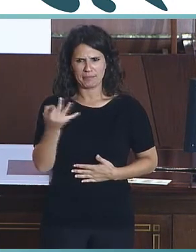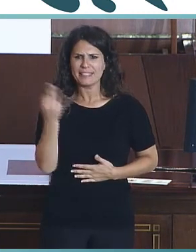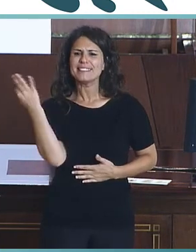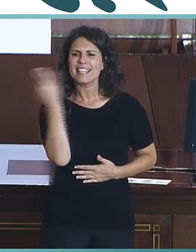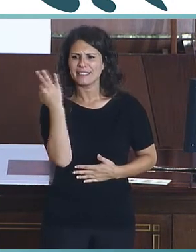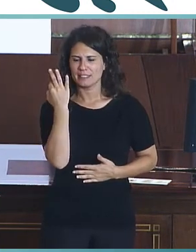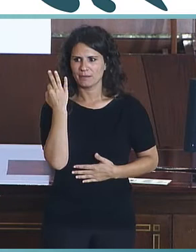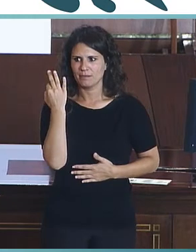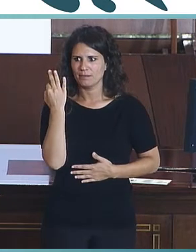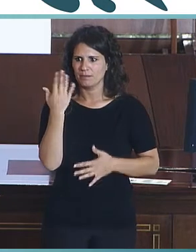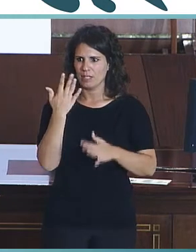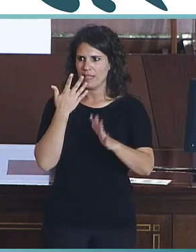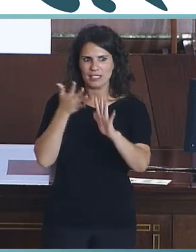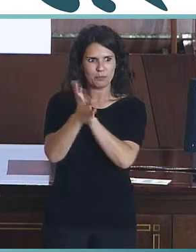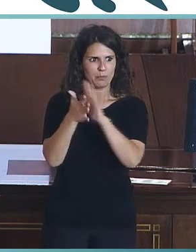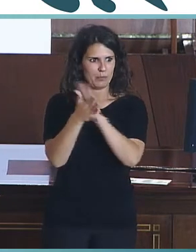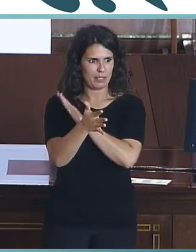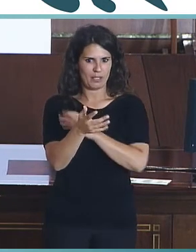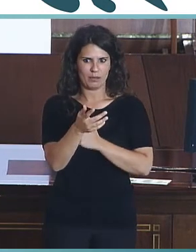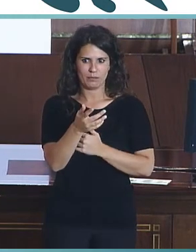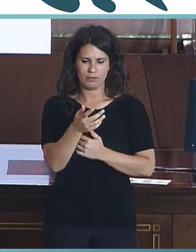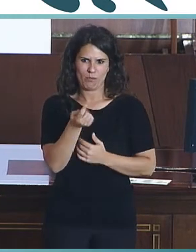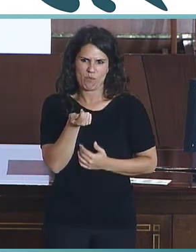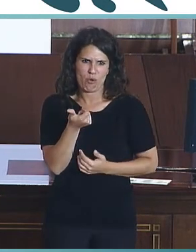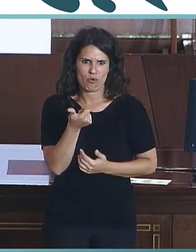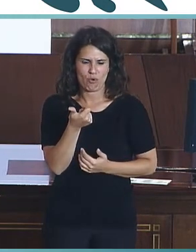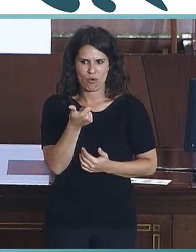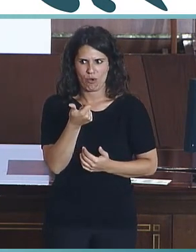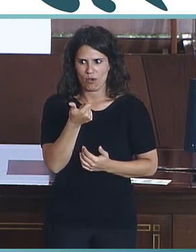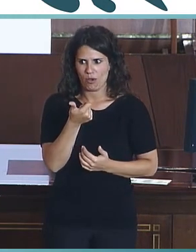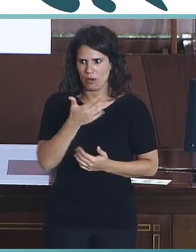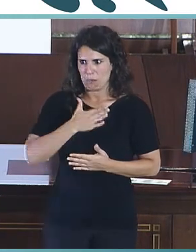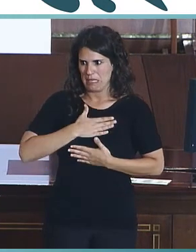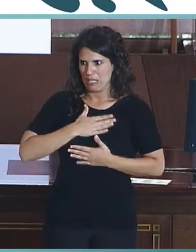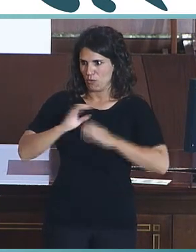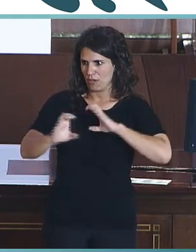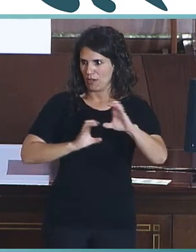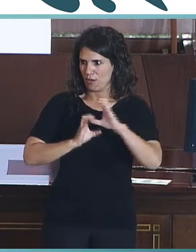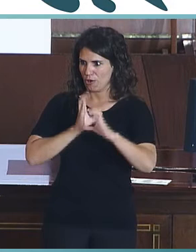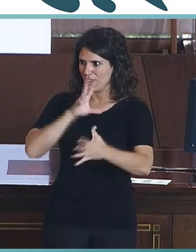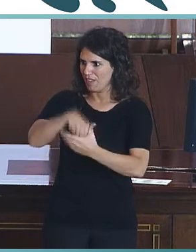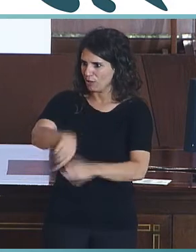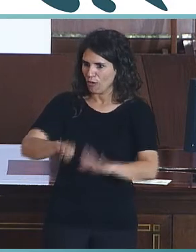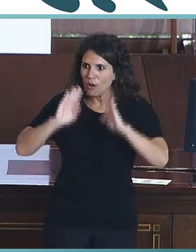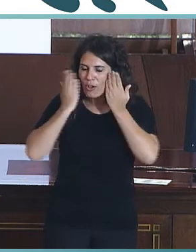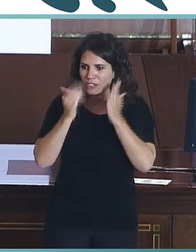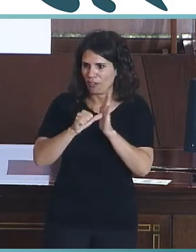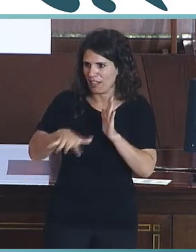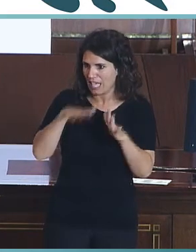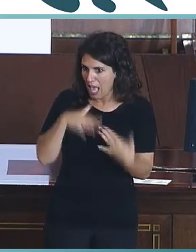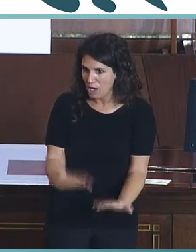mi comunicación en el contexto de esta sesión, porque